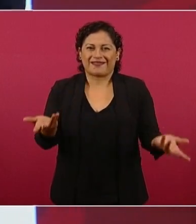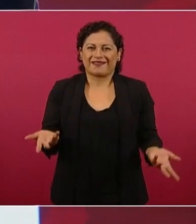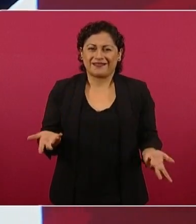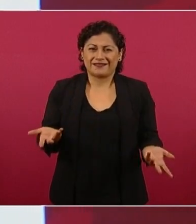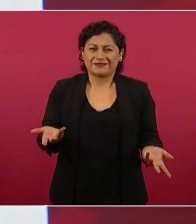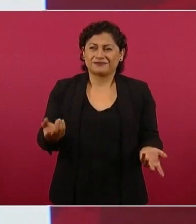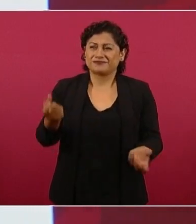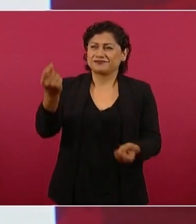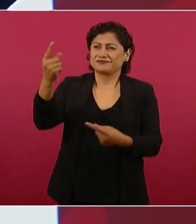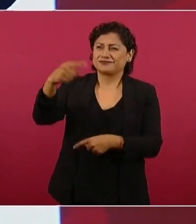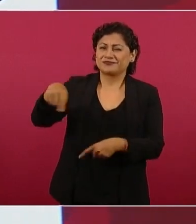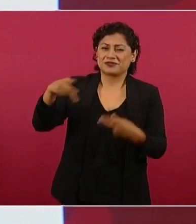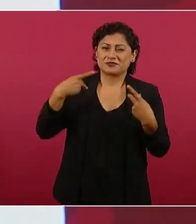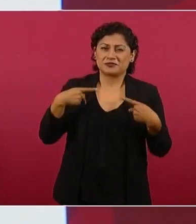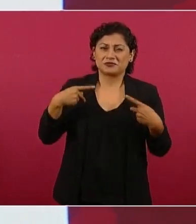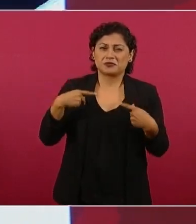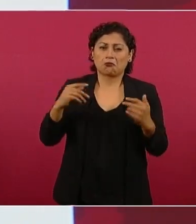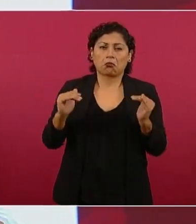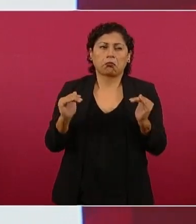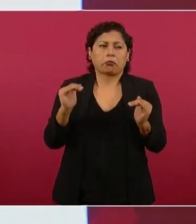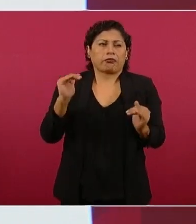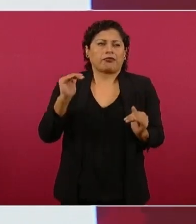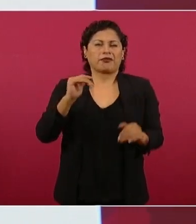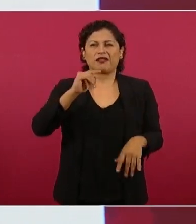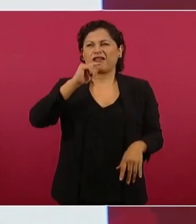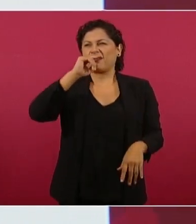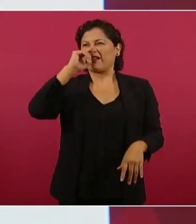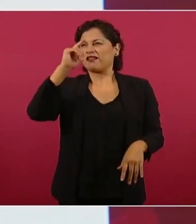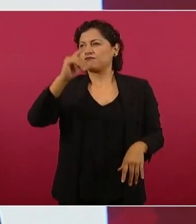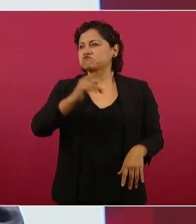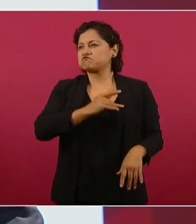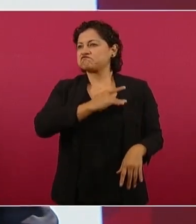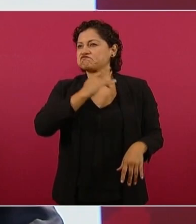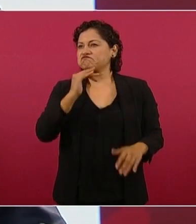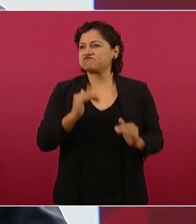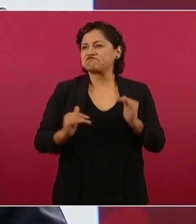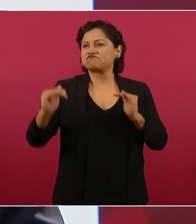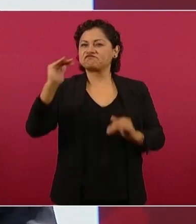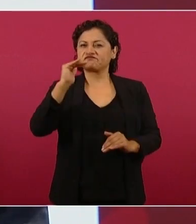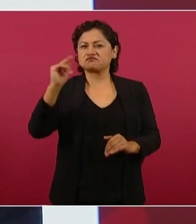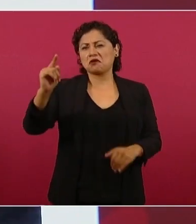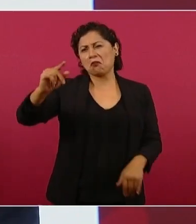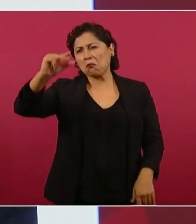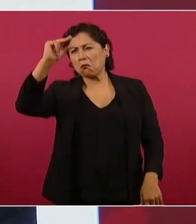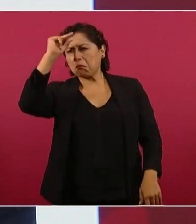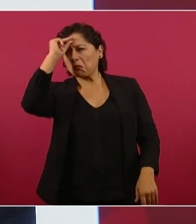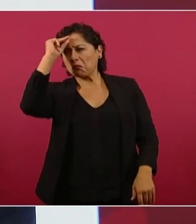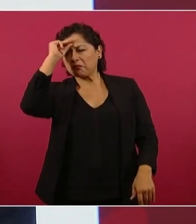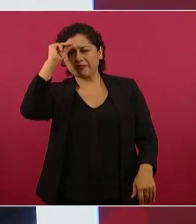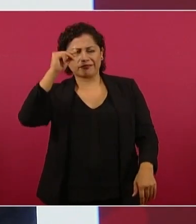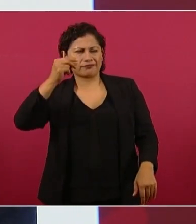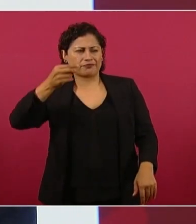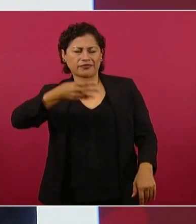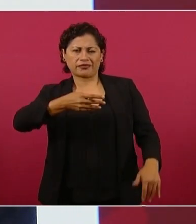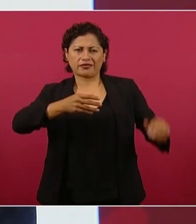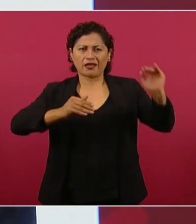ellos se sienten superiores y sabiondos.